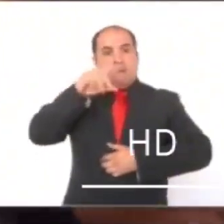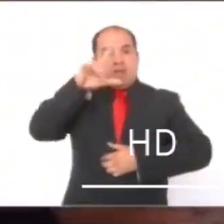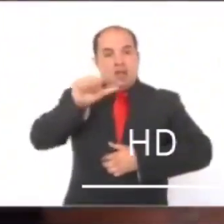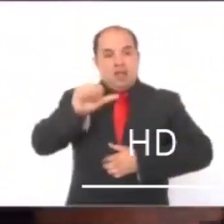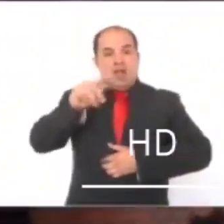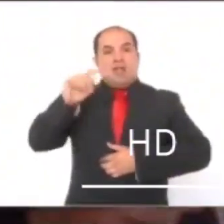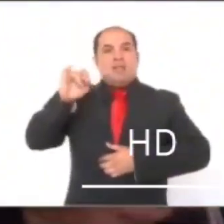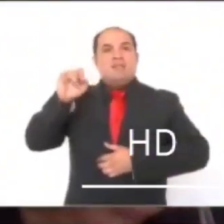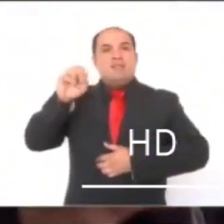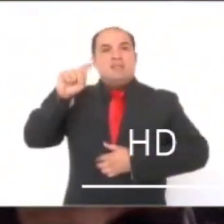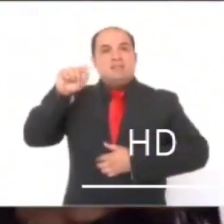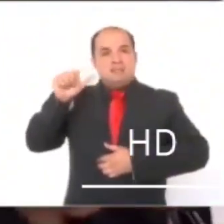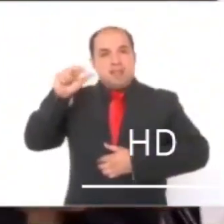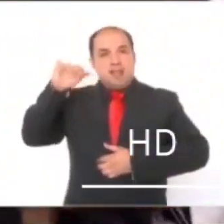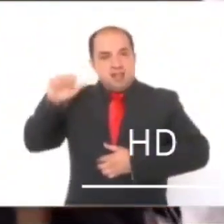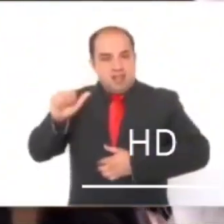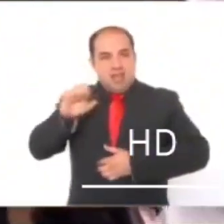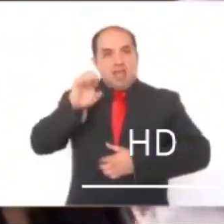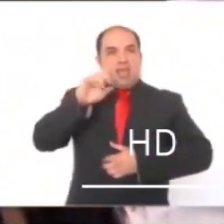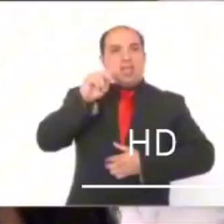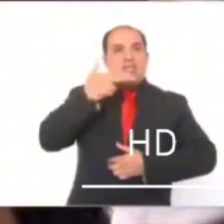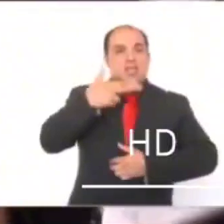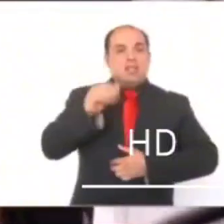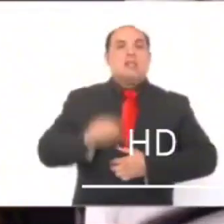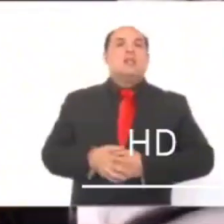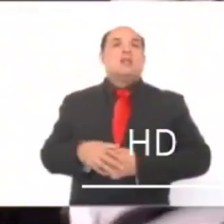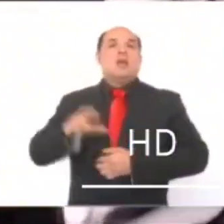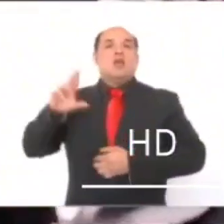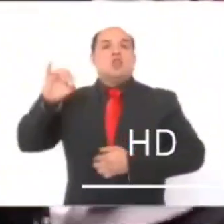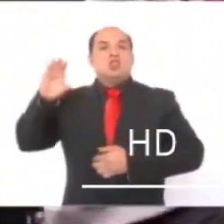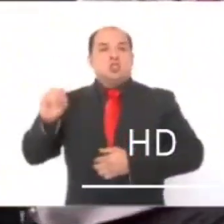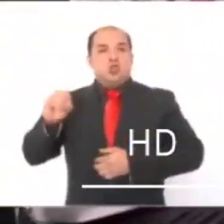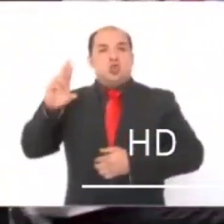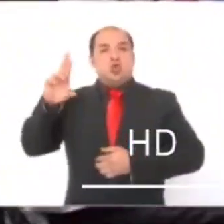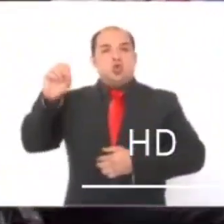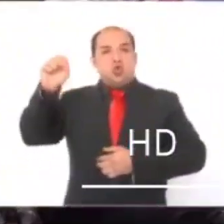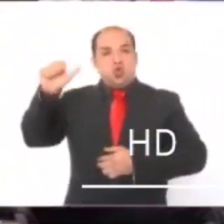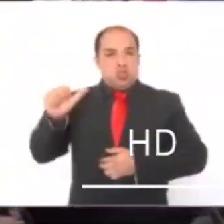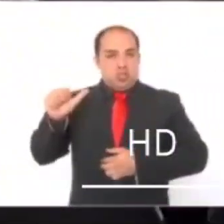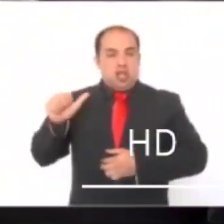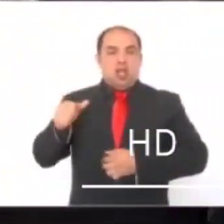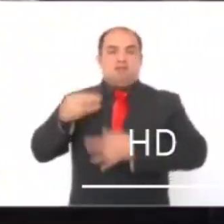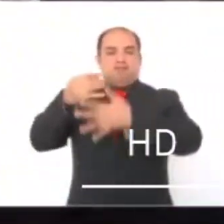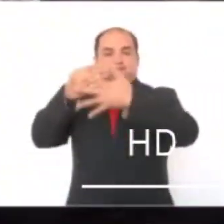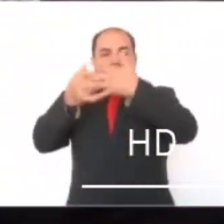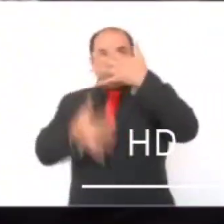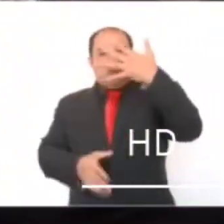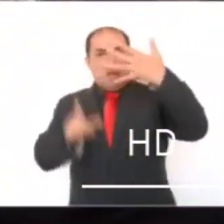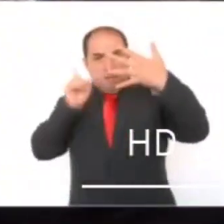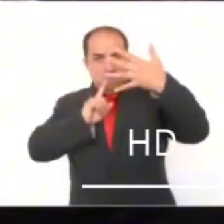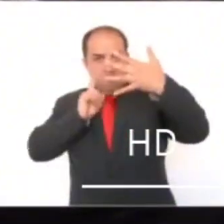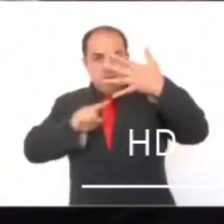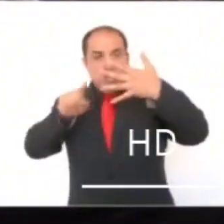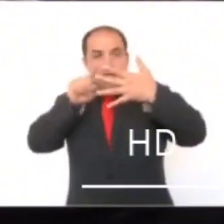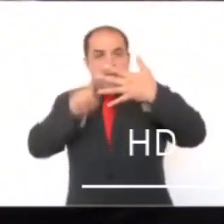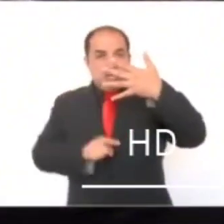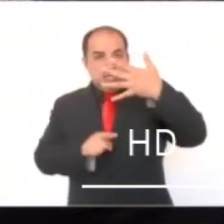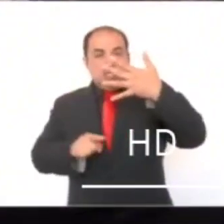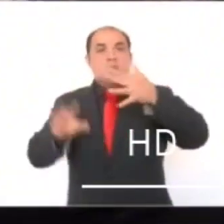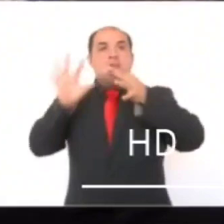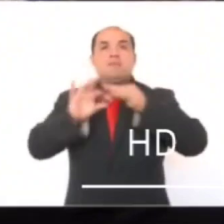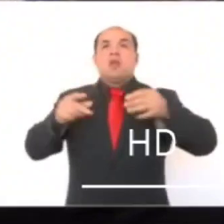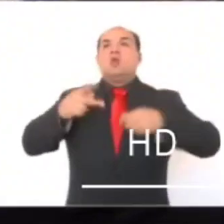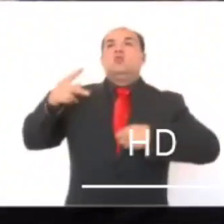de Tania, de Edith, de Rocío, de Rosa y otras tantas que nos han compartido